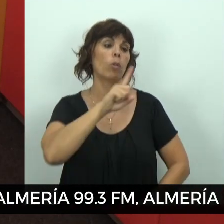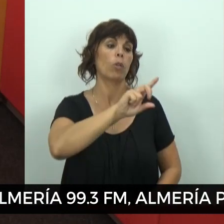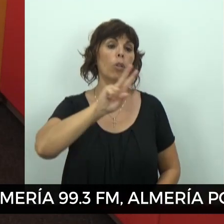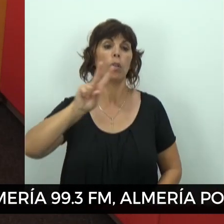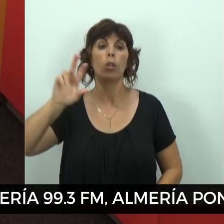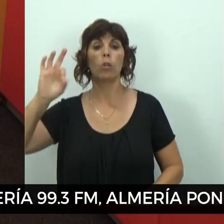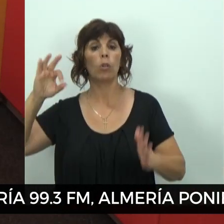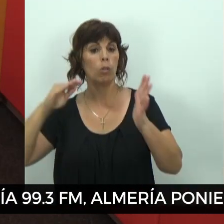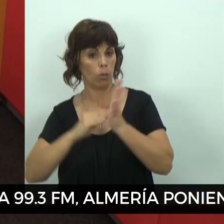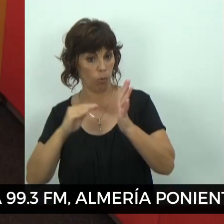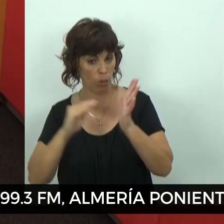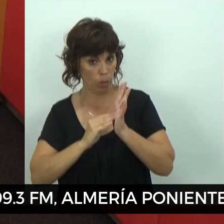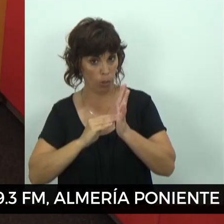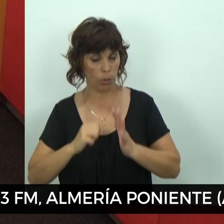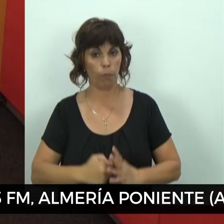170 veces.